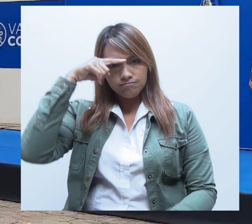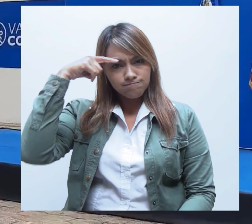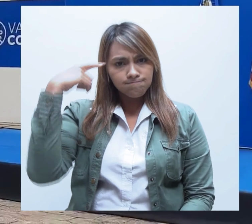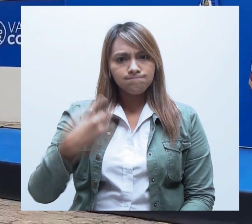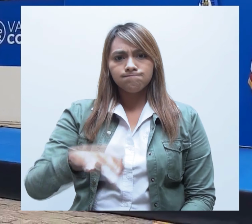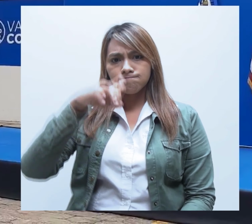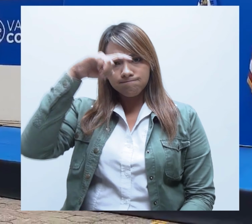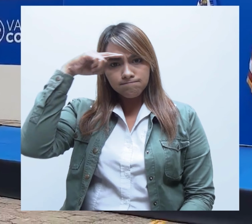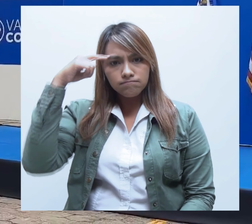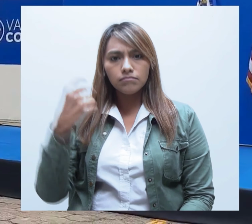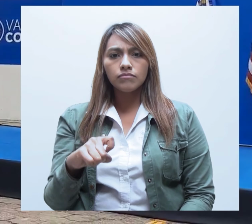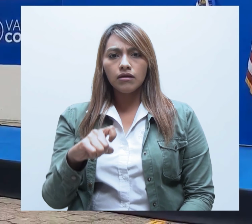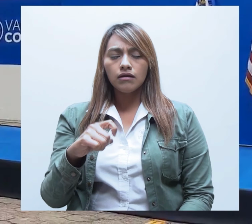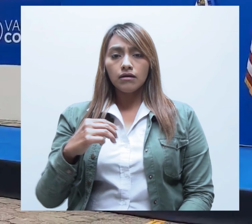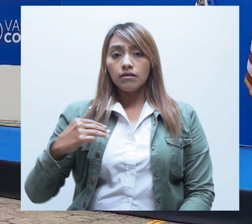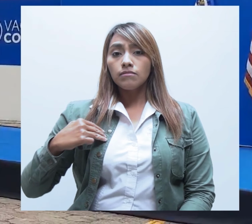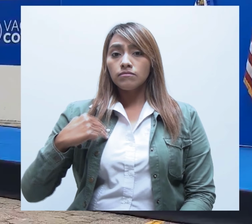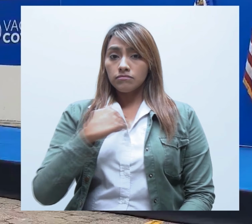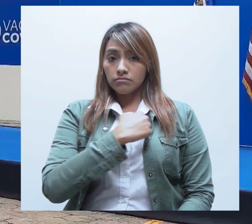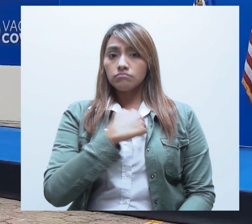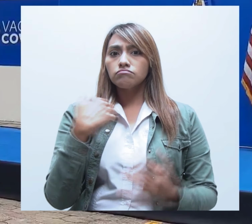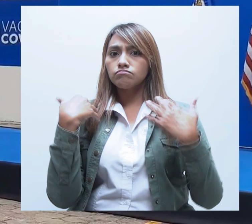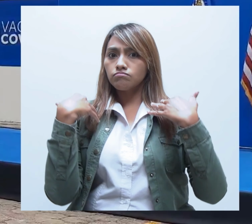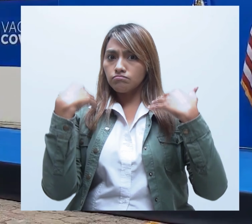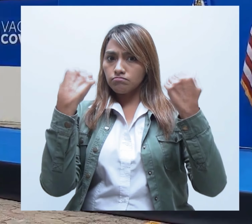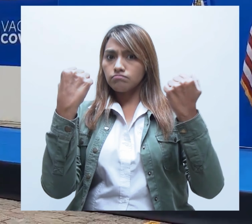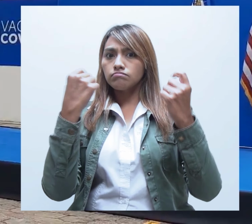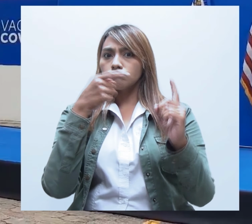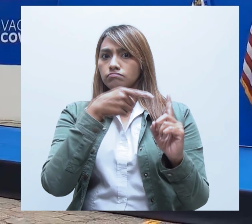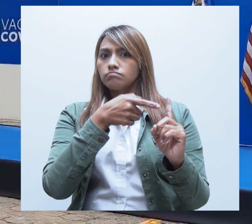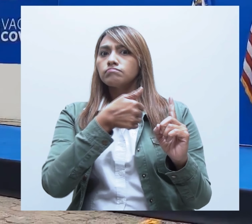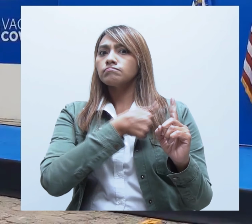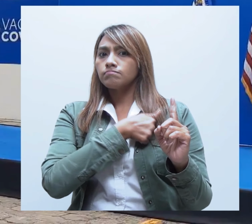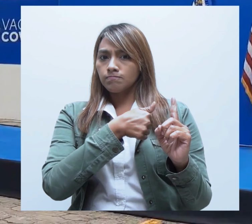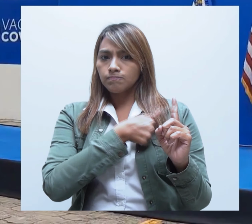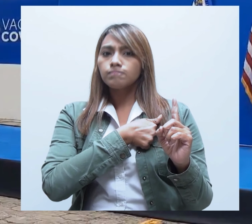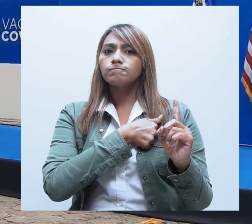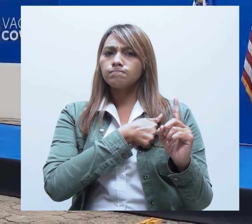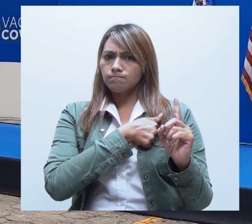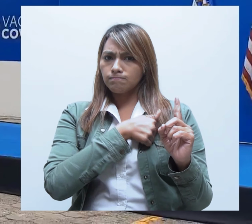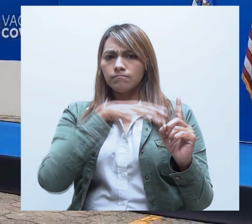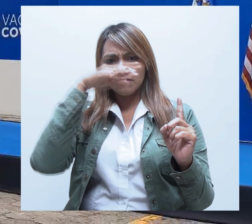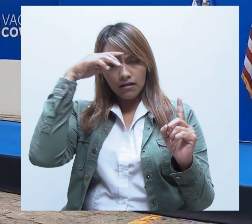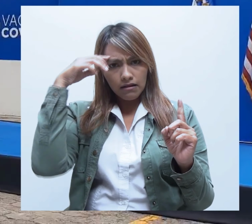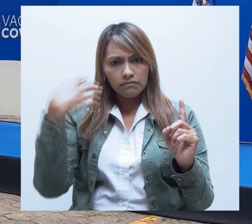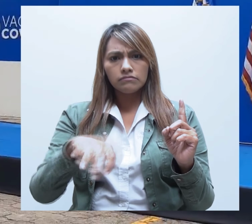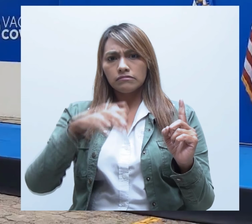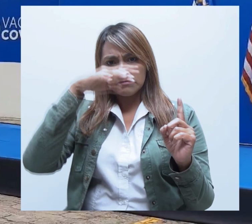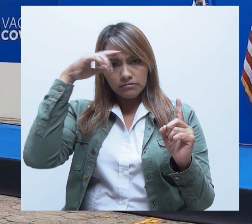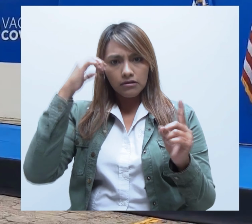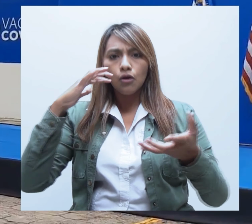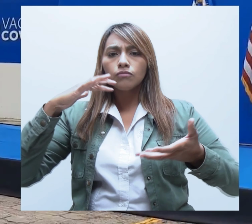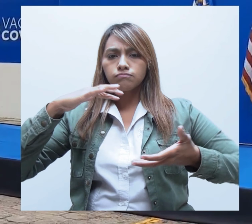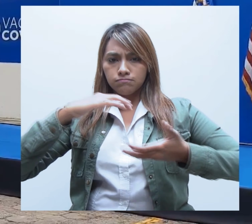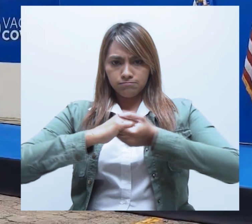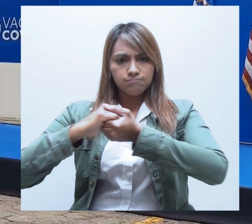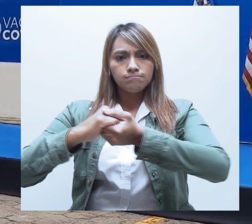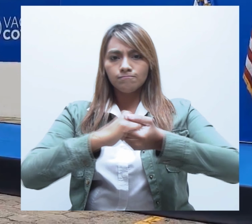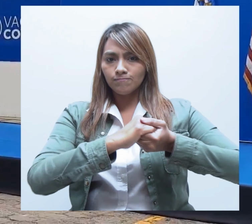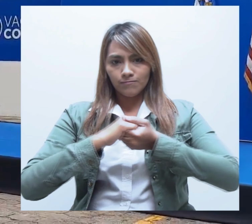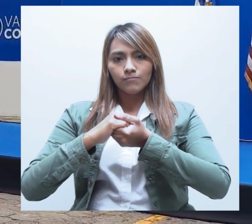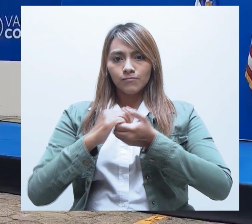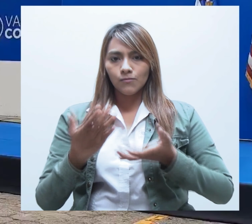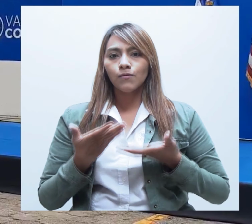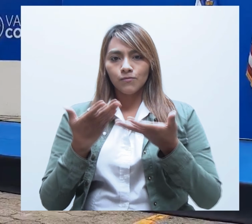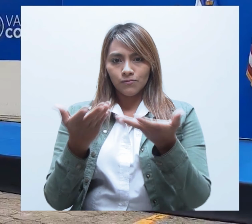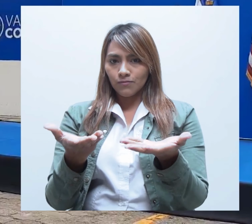buen trabajo. El ministro de Salud está haciendo un buen trabajo y estamos acá como socios